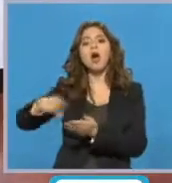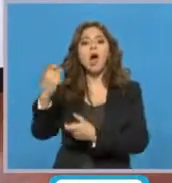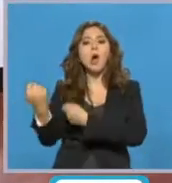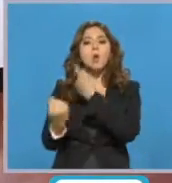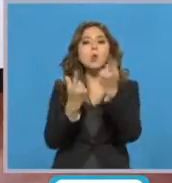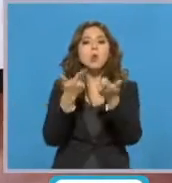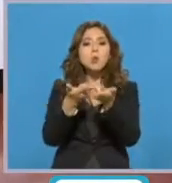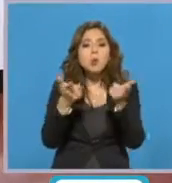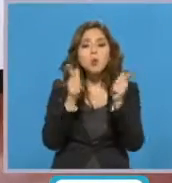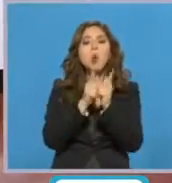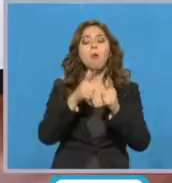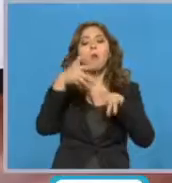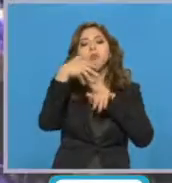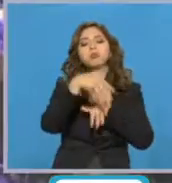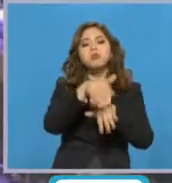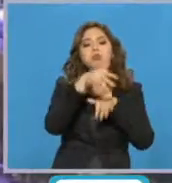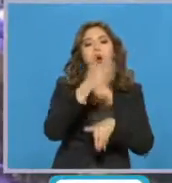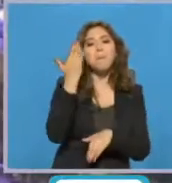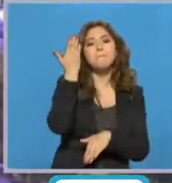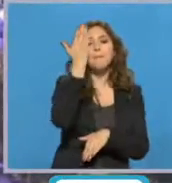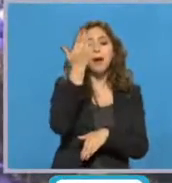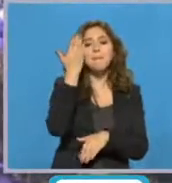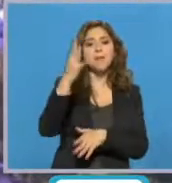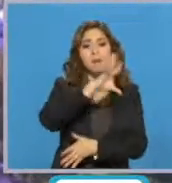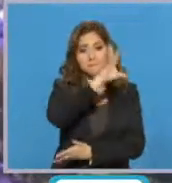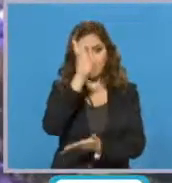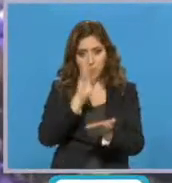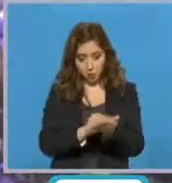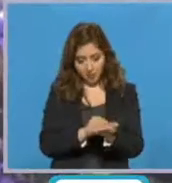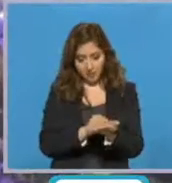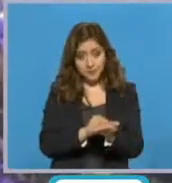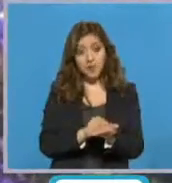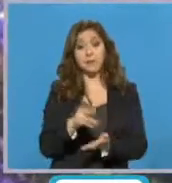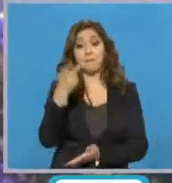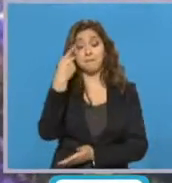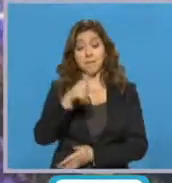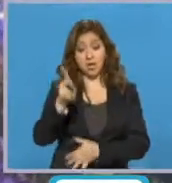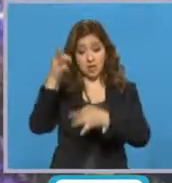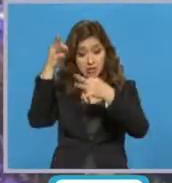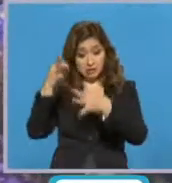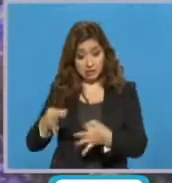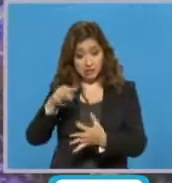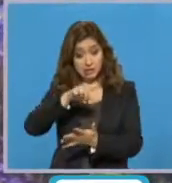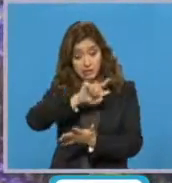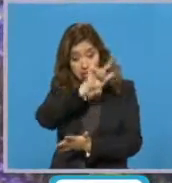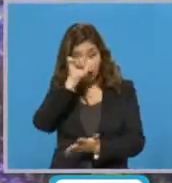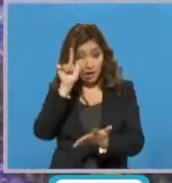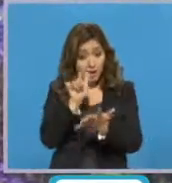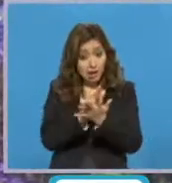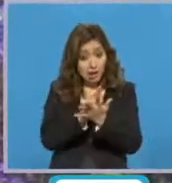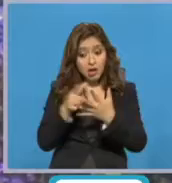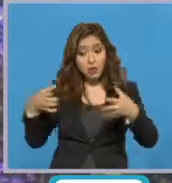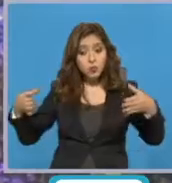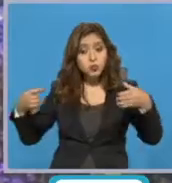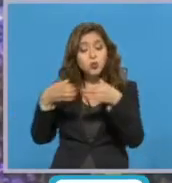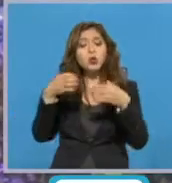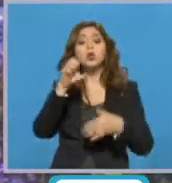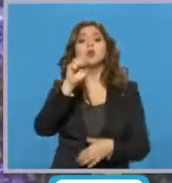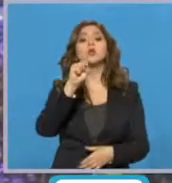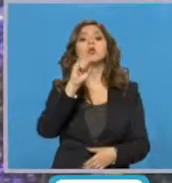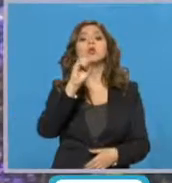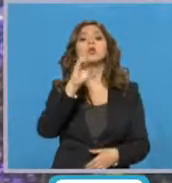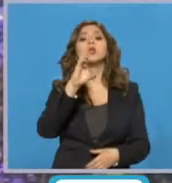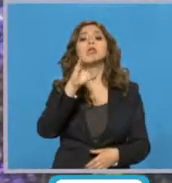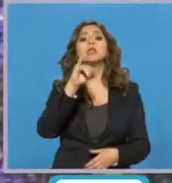dando. Sin embargo, en su origen, una característica importante de esta ley de sociedad en convivencia era que